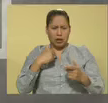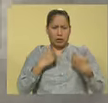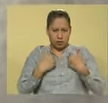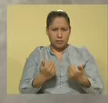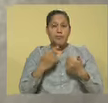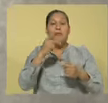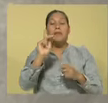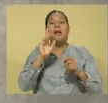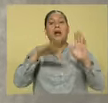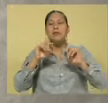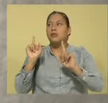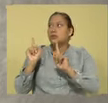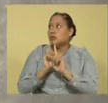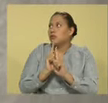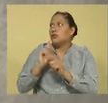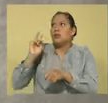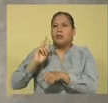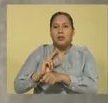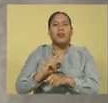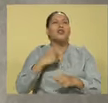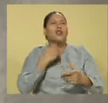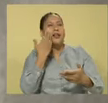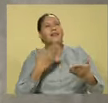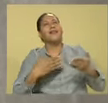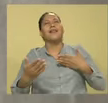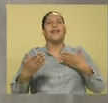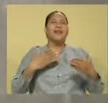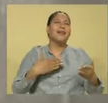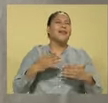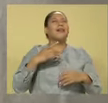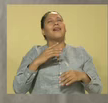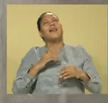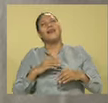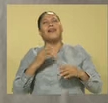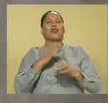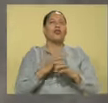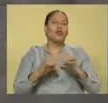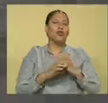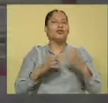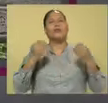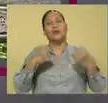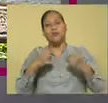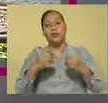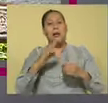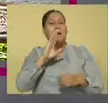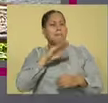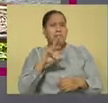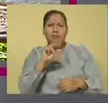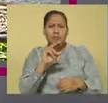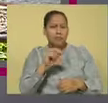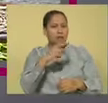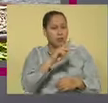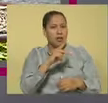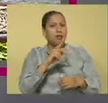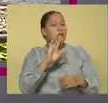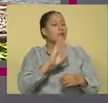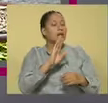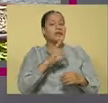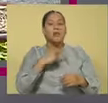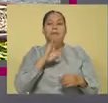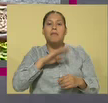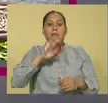que te dan ganas de salir a caminar, yo qué sé, hacer cosas que no son malas, pero que parece que pueden ser malas,